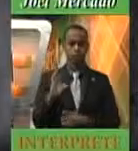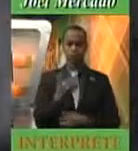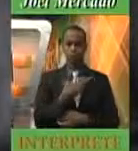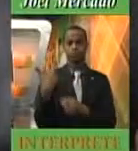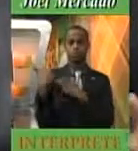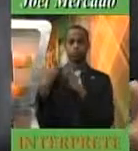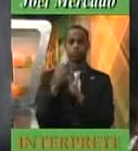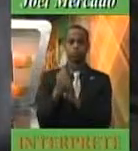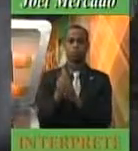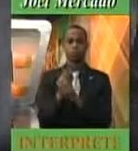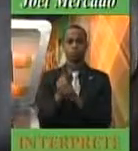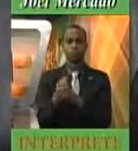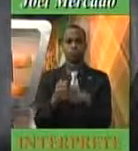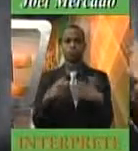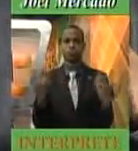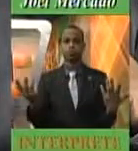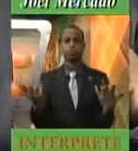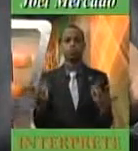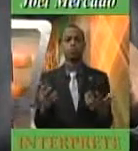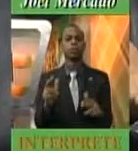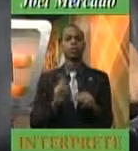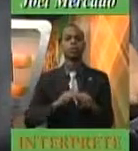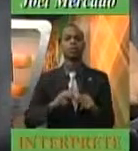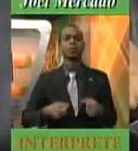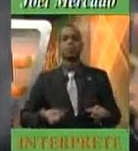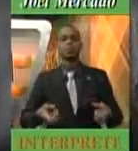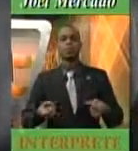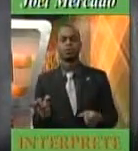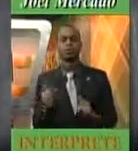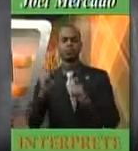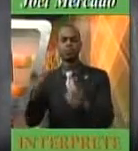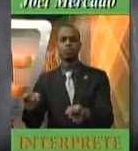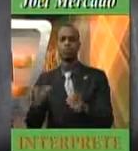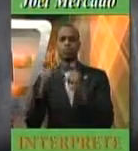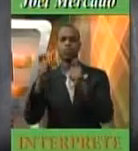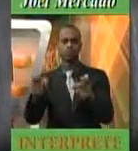O una entrega de silla de ruedas.